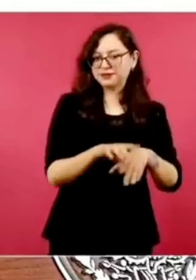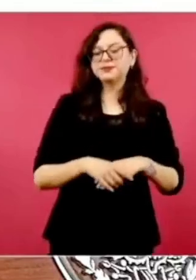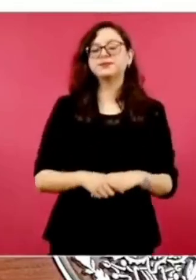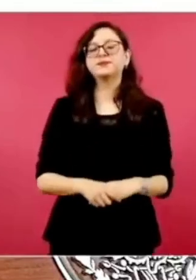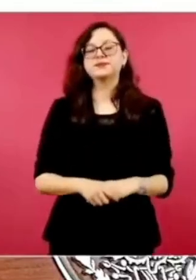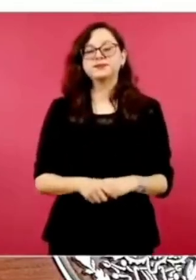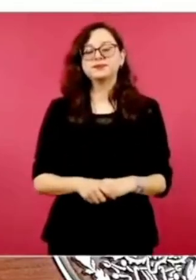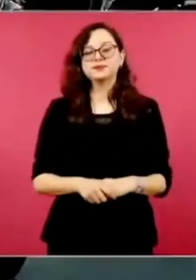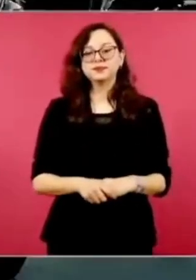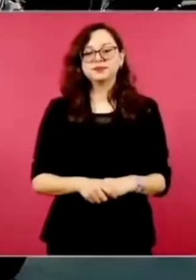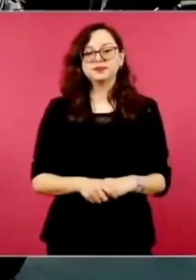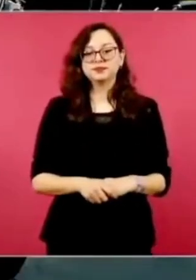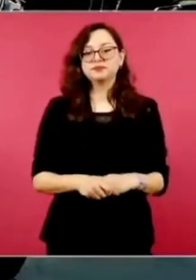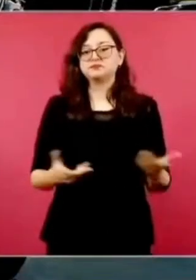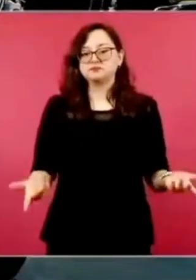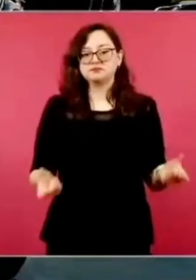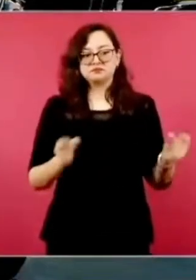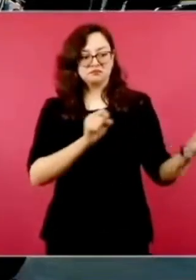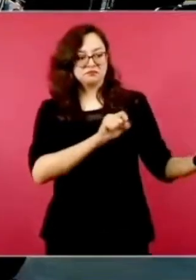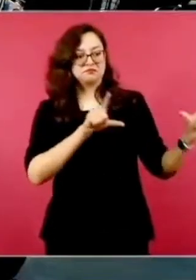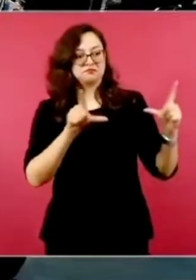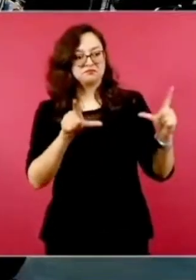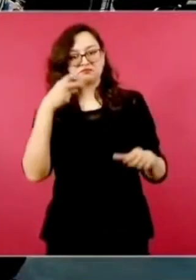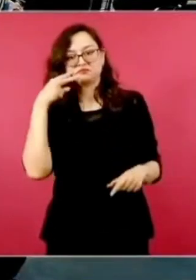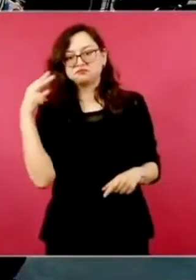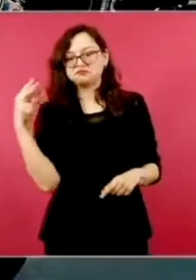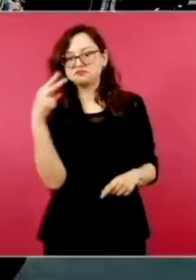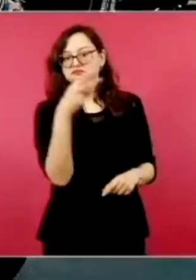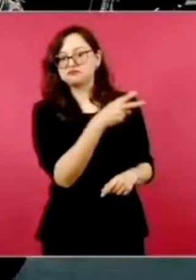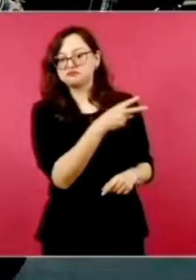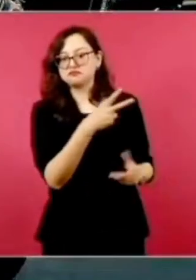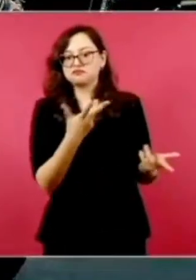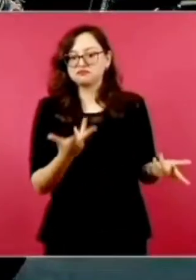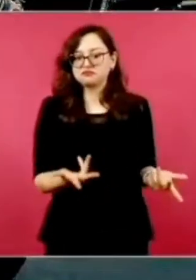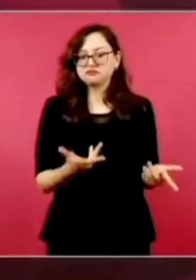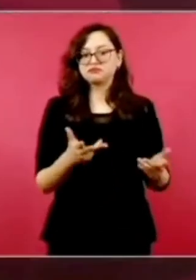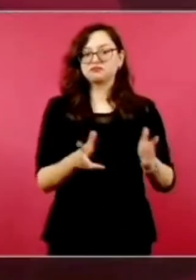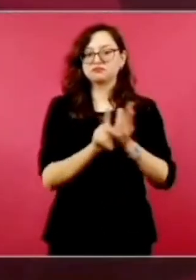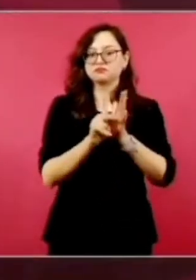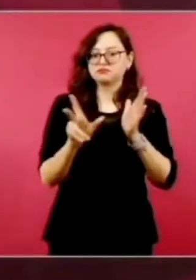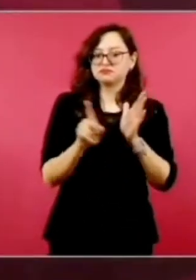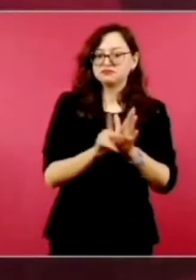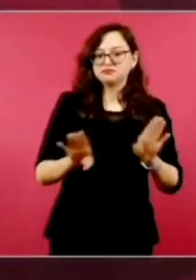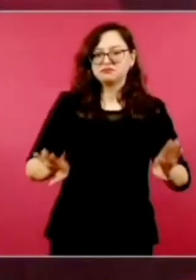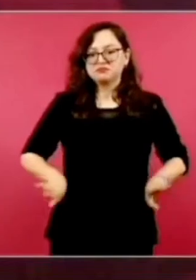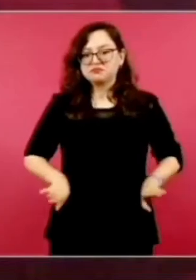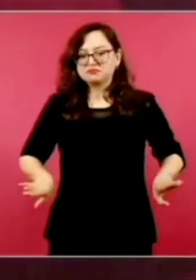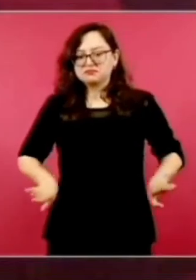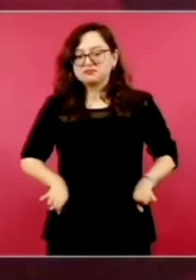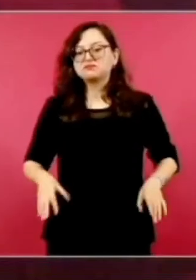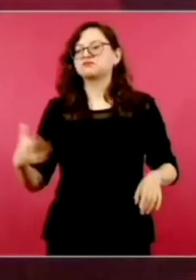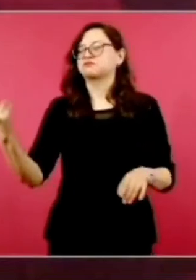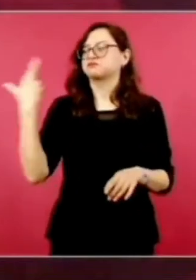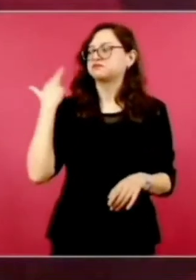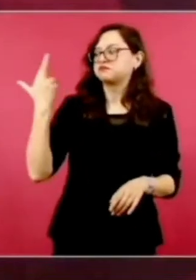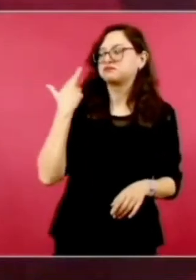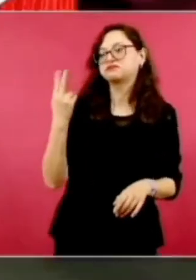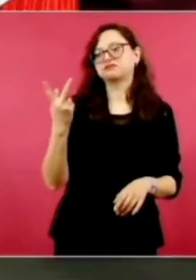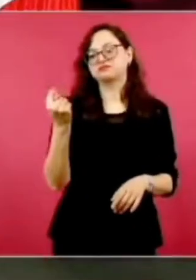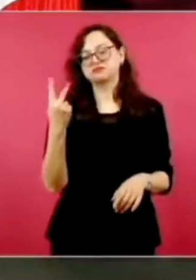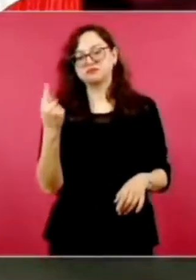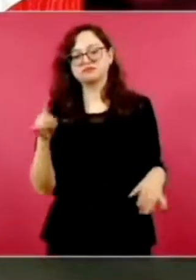Aquí vemos cómo se comporta la prensa, la radio, la